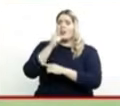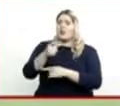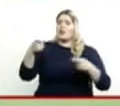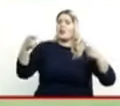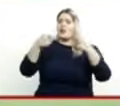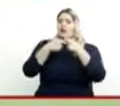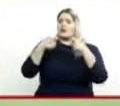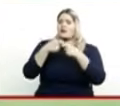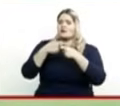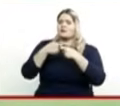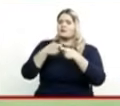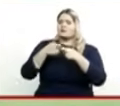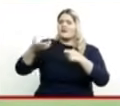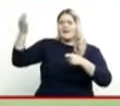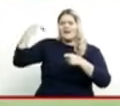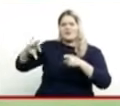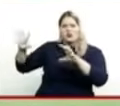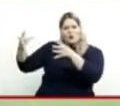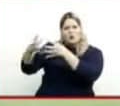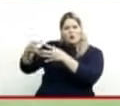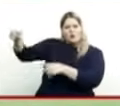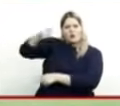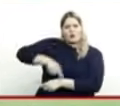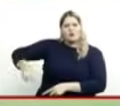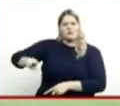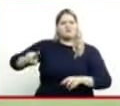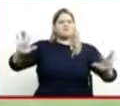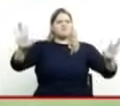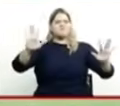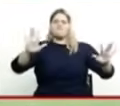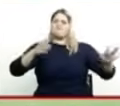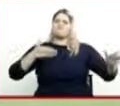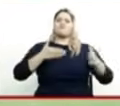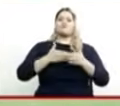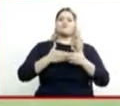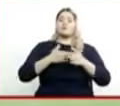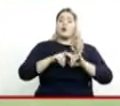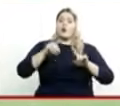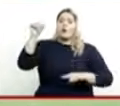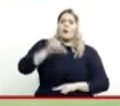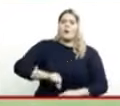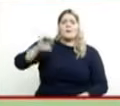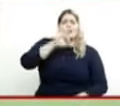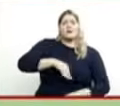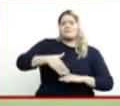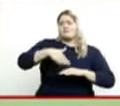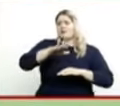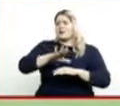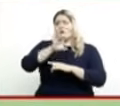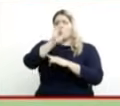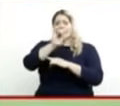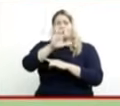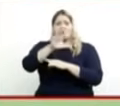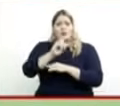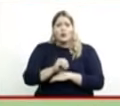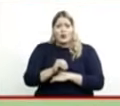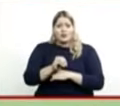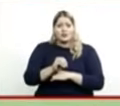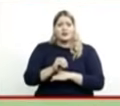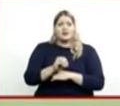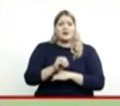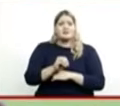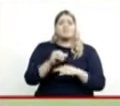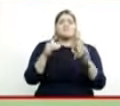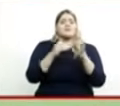se opuso un pequeño sector, hoy está beneficiando a más de 850.000 familias